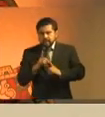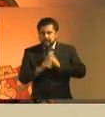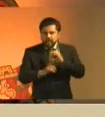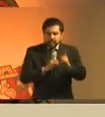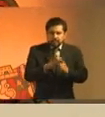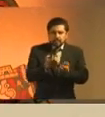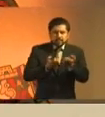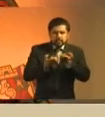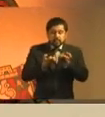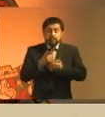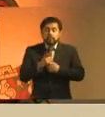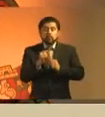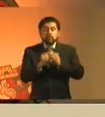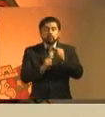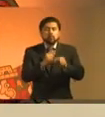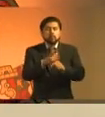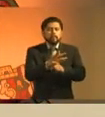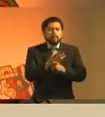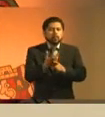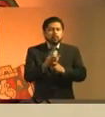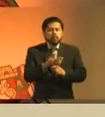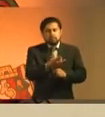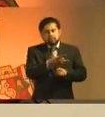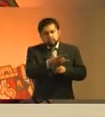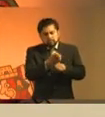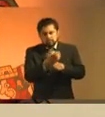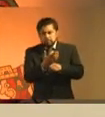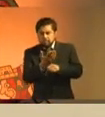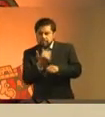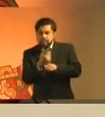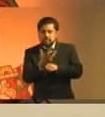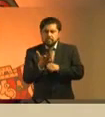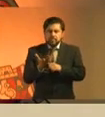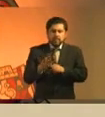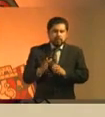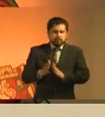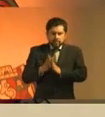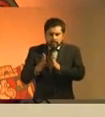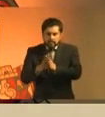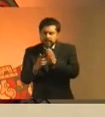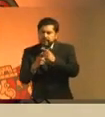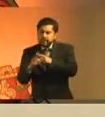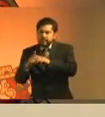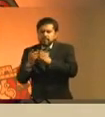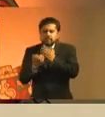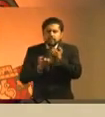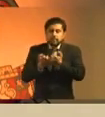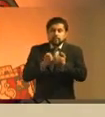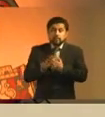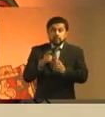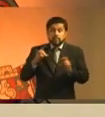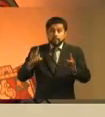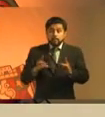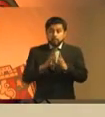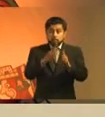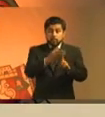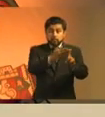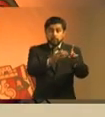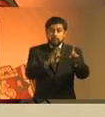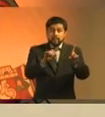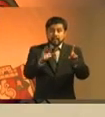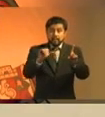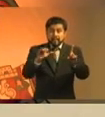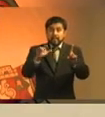lo empiezan a invitar a participar en los ejercicios que hacen y resulta que felipe carrillo puerto a sus